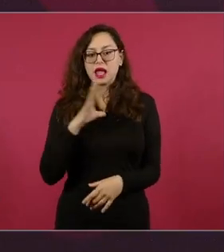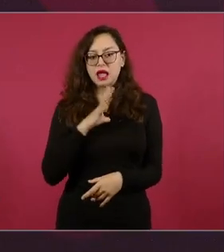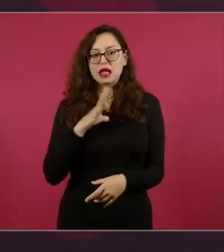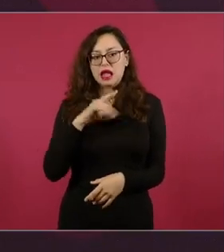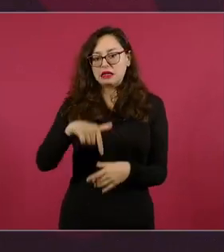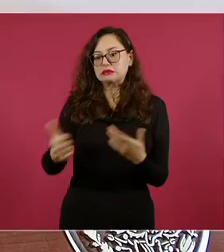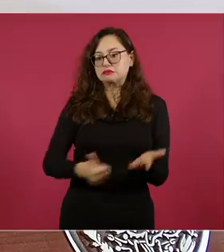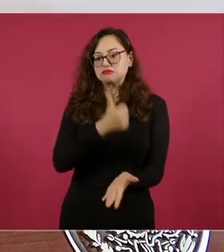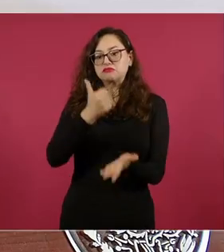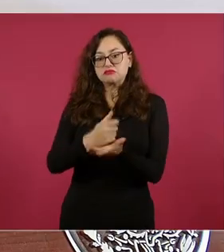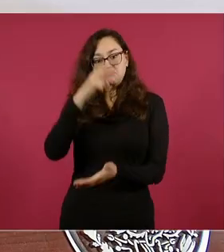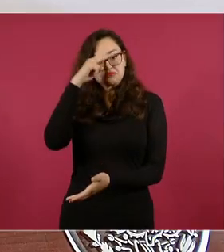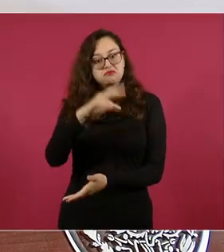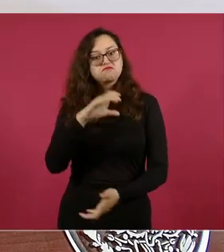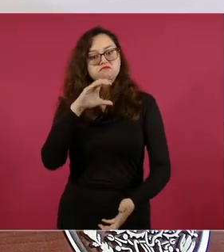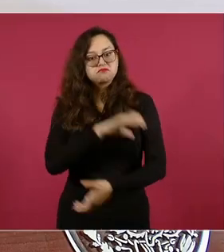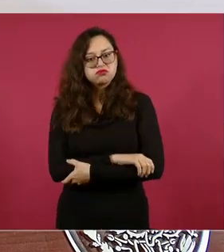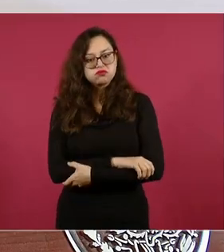solidaridad. La